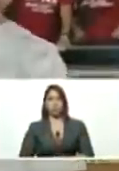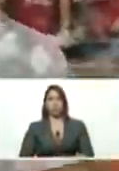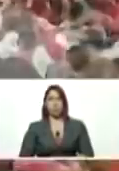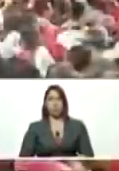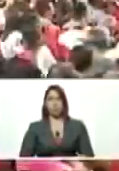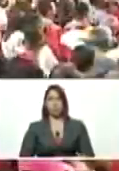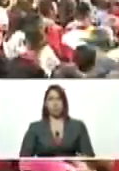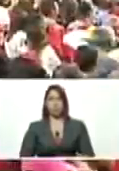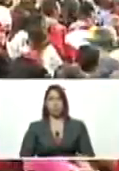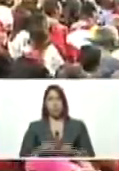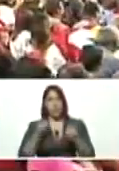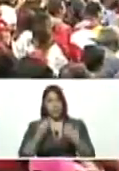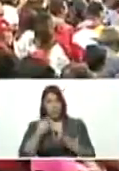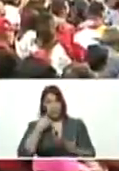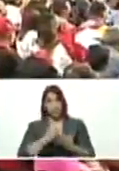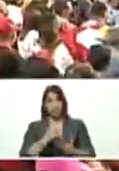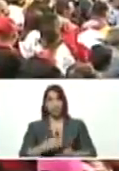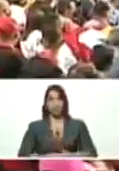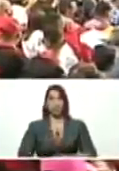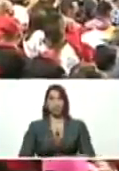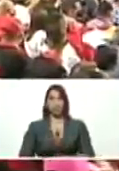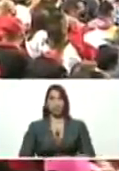bueno fíjense ustedes